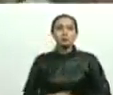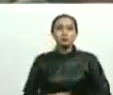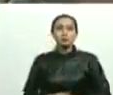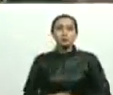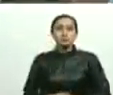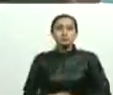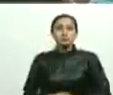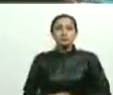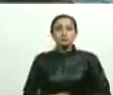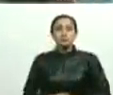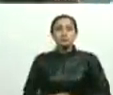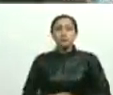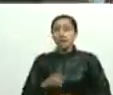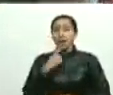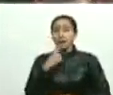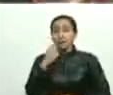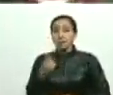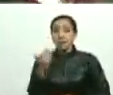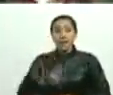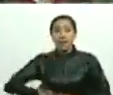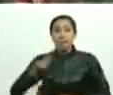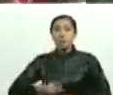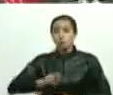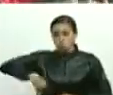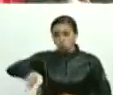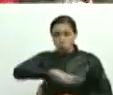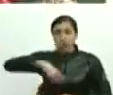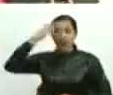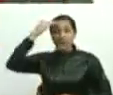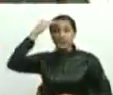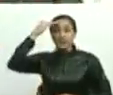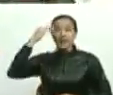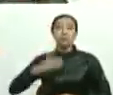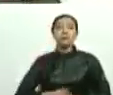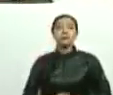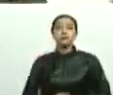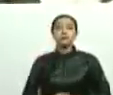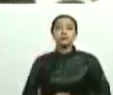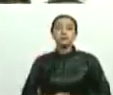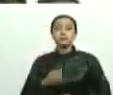Está de más decir, ustedes lo saben, está de más decir